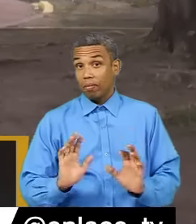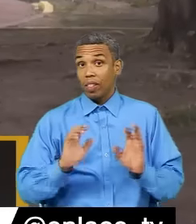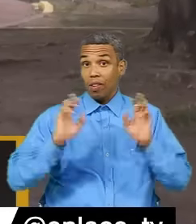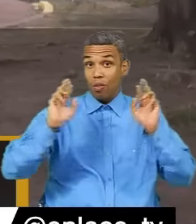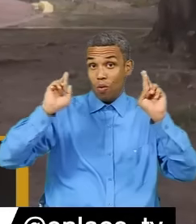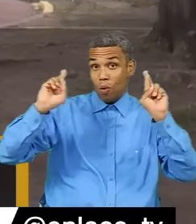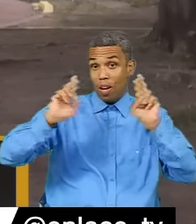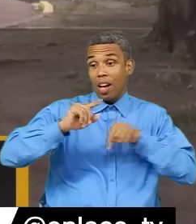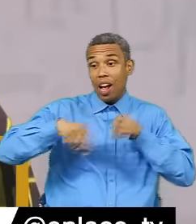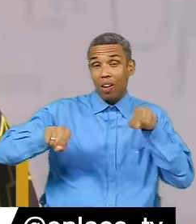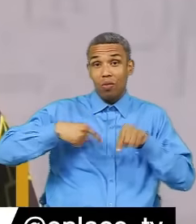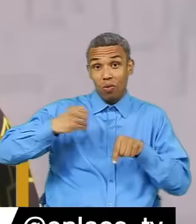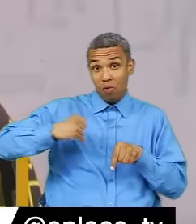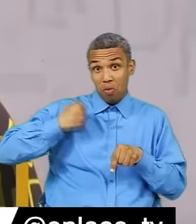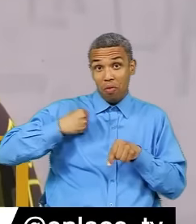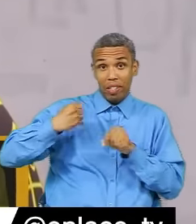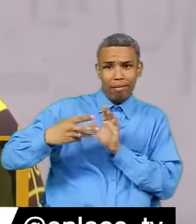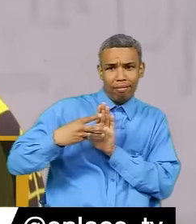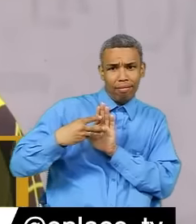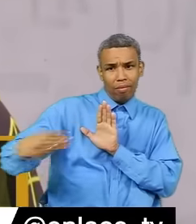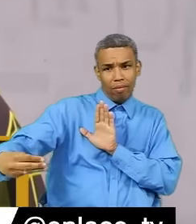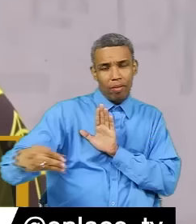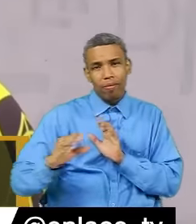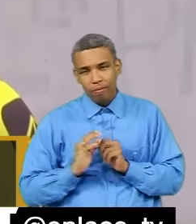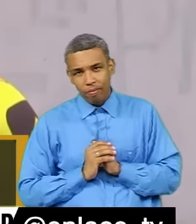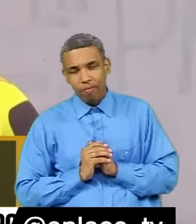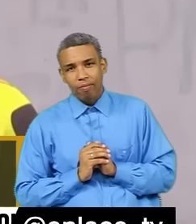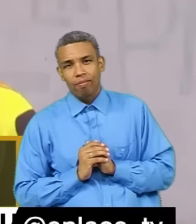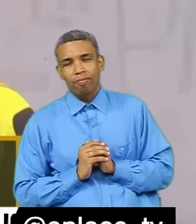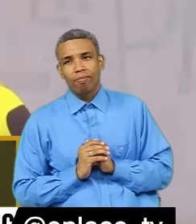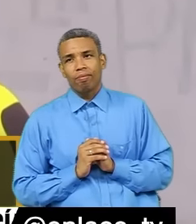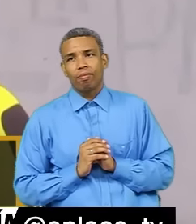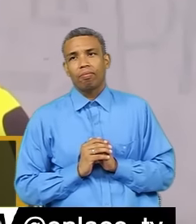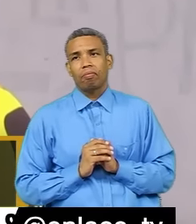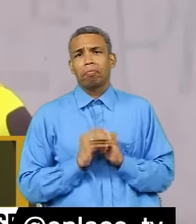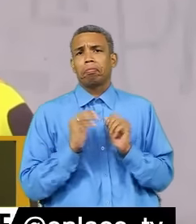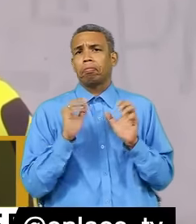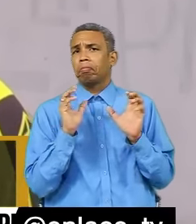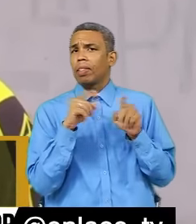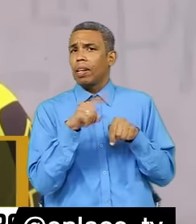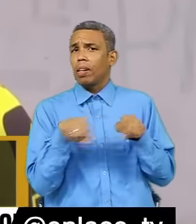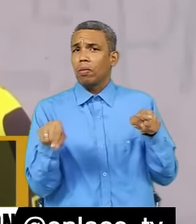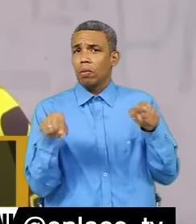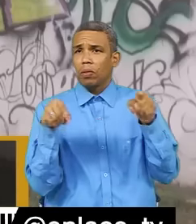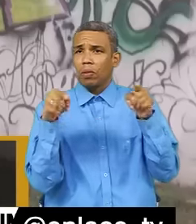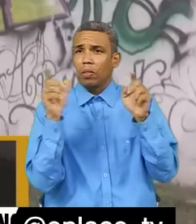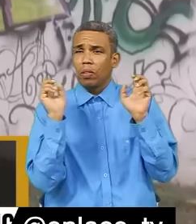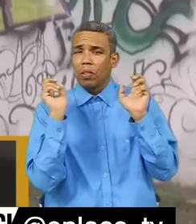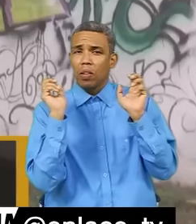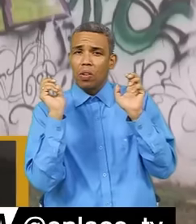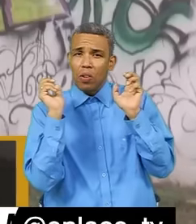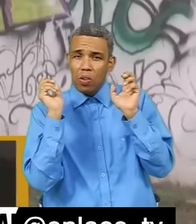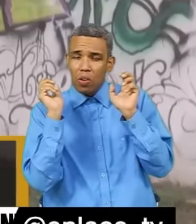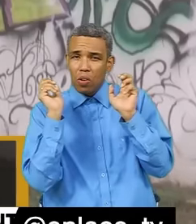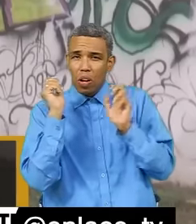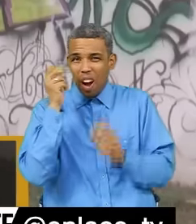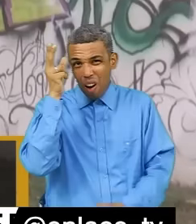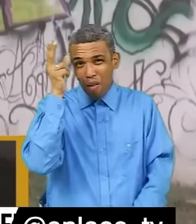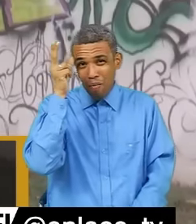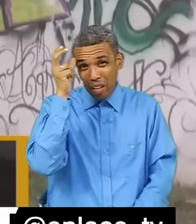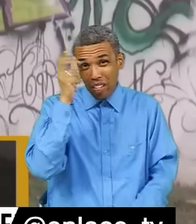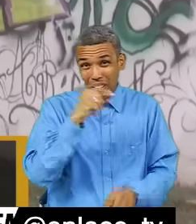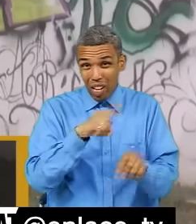cuiden la ciudad. Igualmente, como lo han hecho los jóvenes del América, que se han portado bien con el Parque